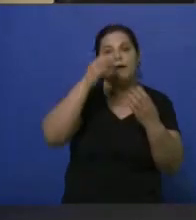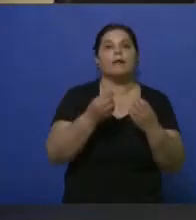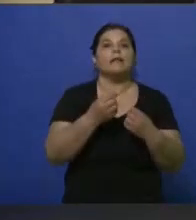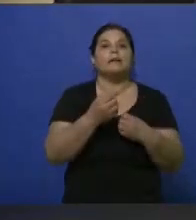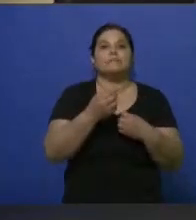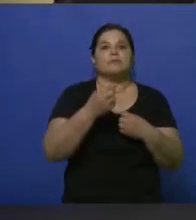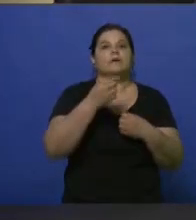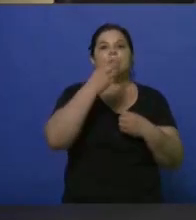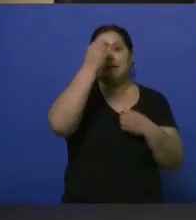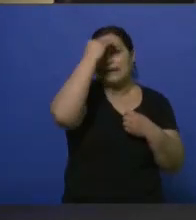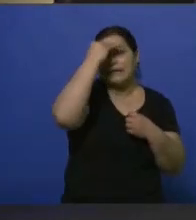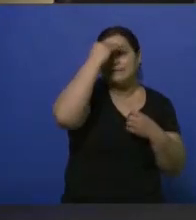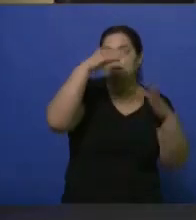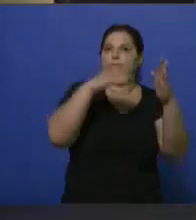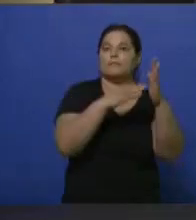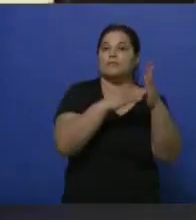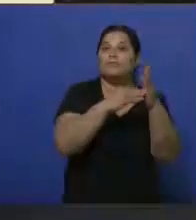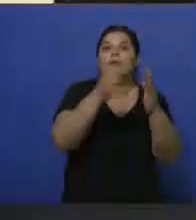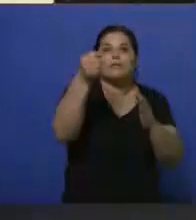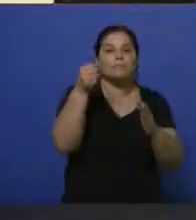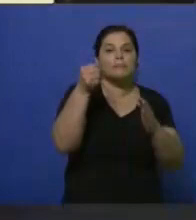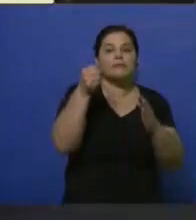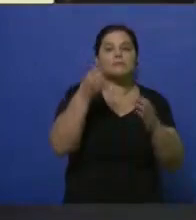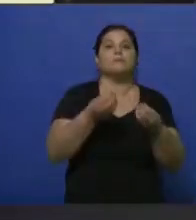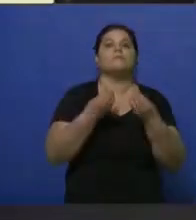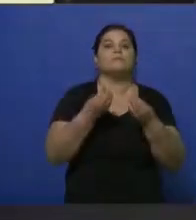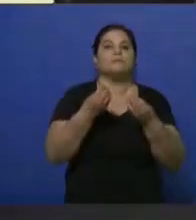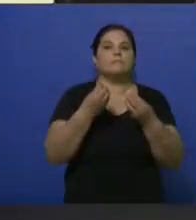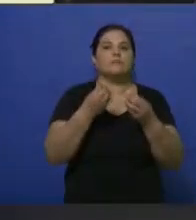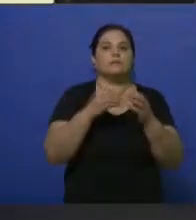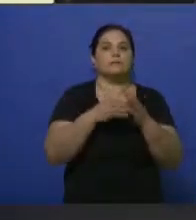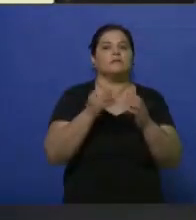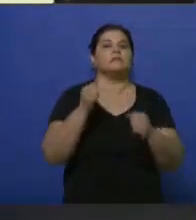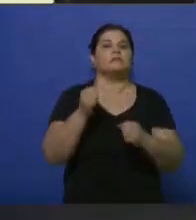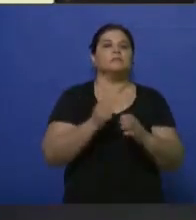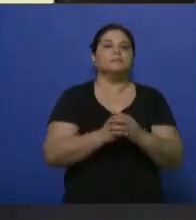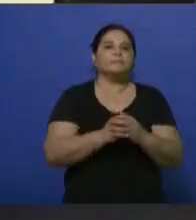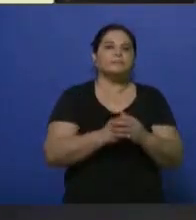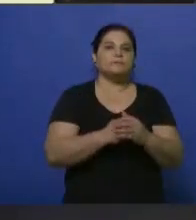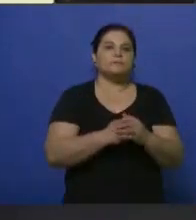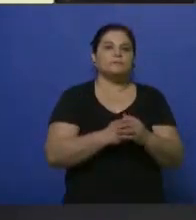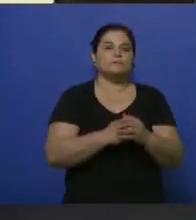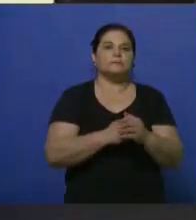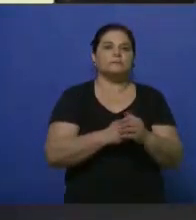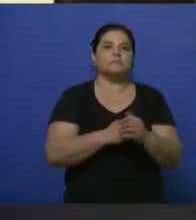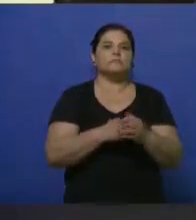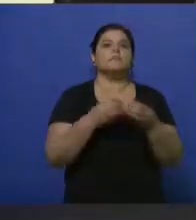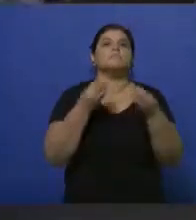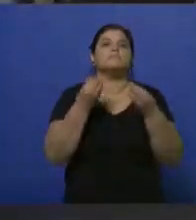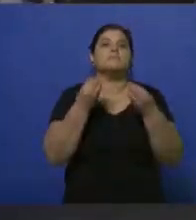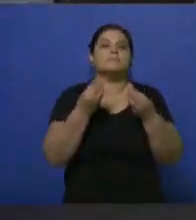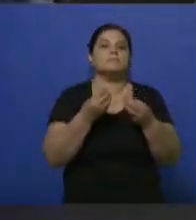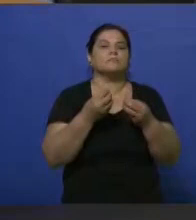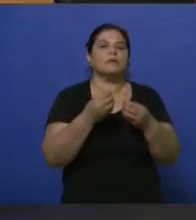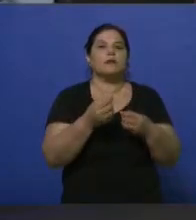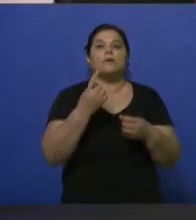pesos. Fíjate vos lo que vamos a decir. 15 millones de pesos. La utilidad neta, 150 mil pesos. Pues sí, bueno, 150